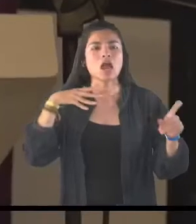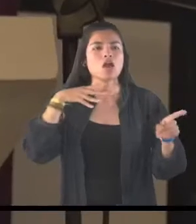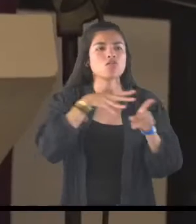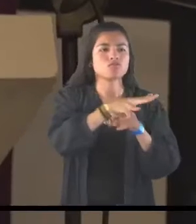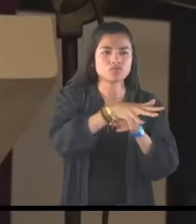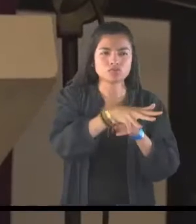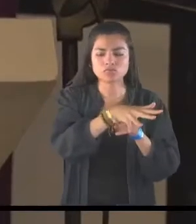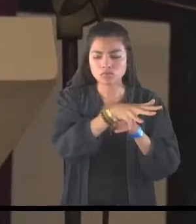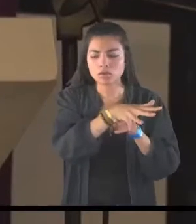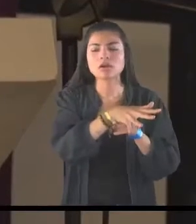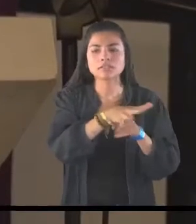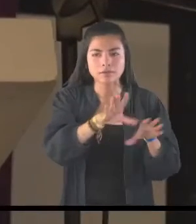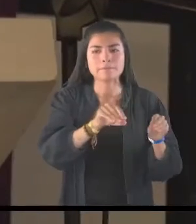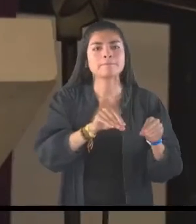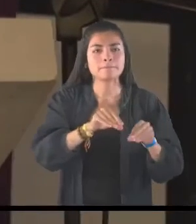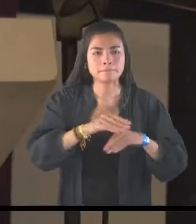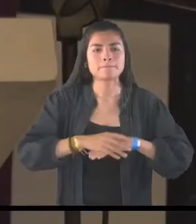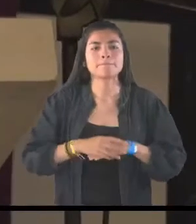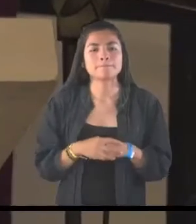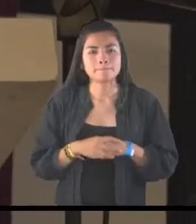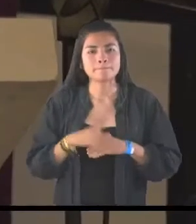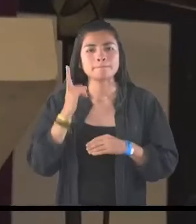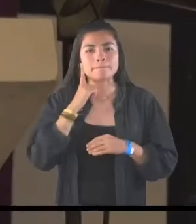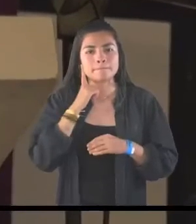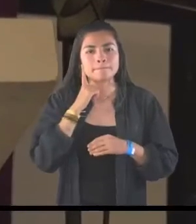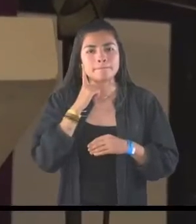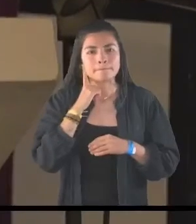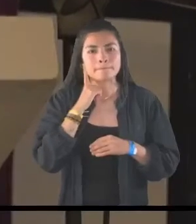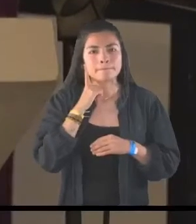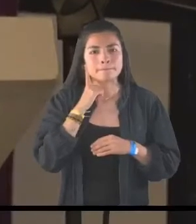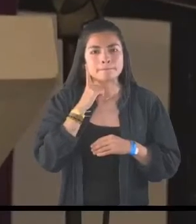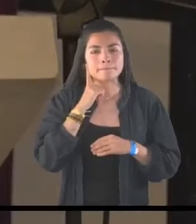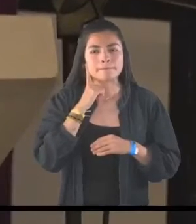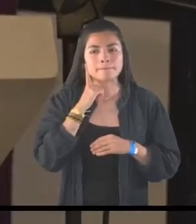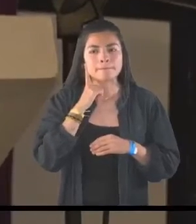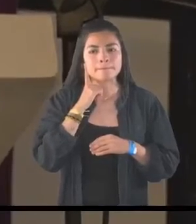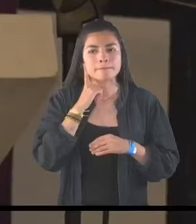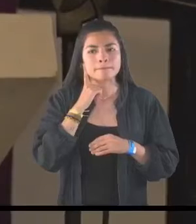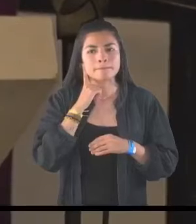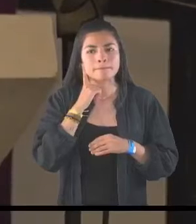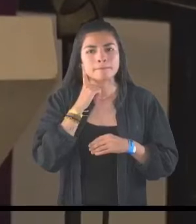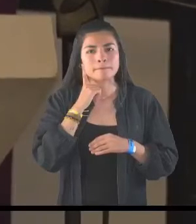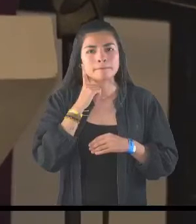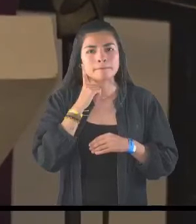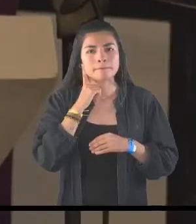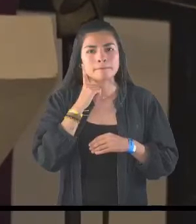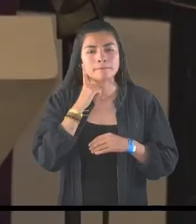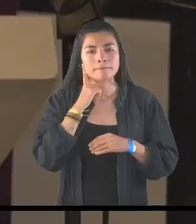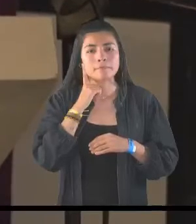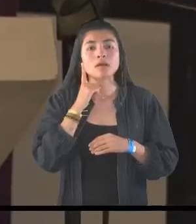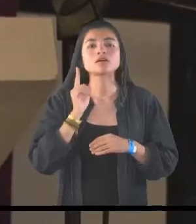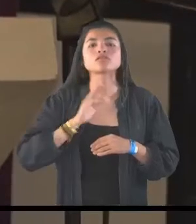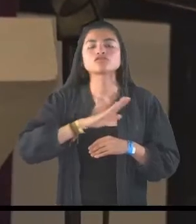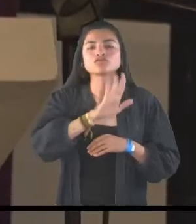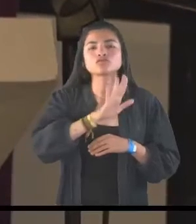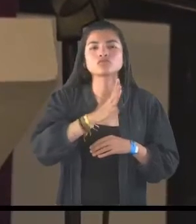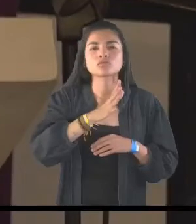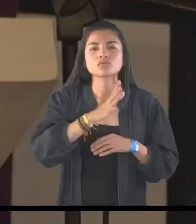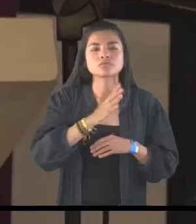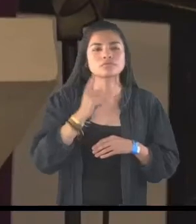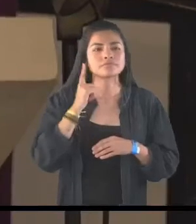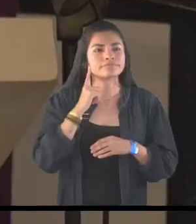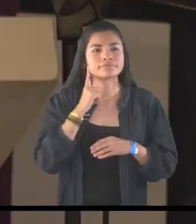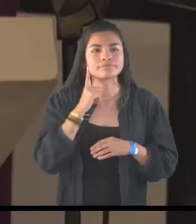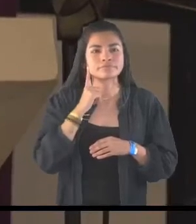diferencial a millones de personas, dejando graves consecuencias a su paso. Exaltamos su capacidad de